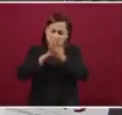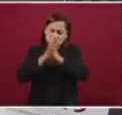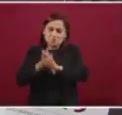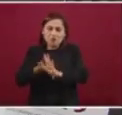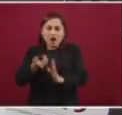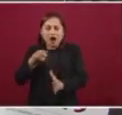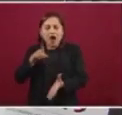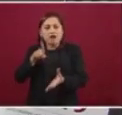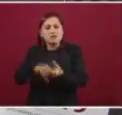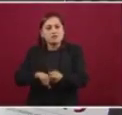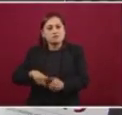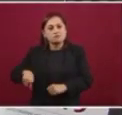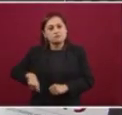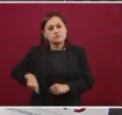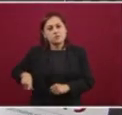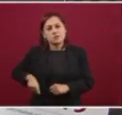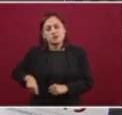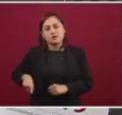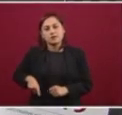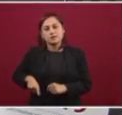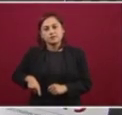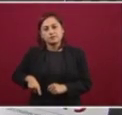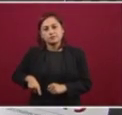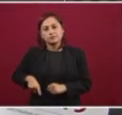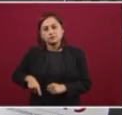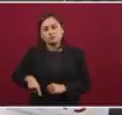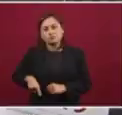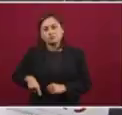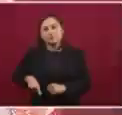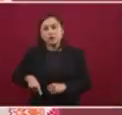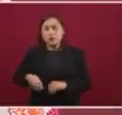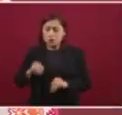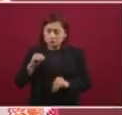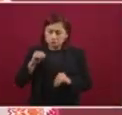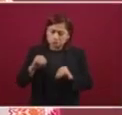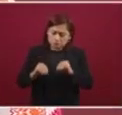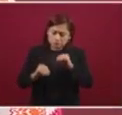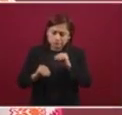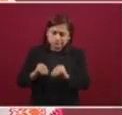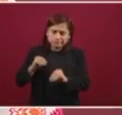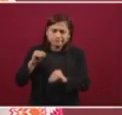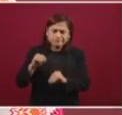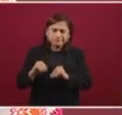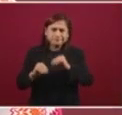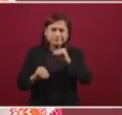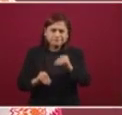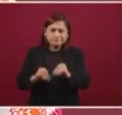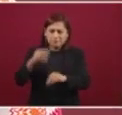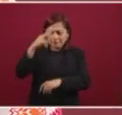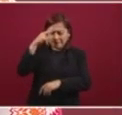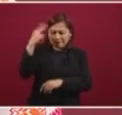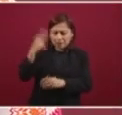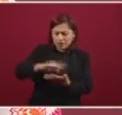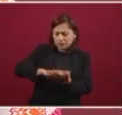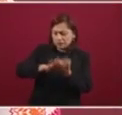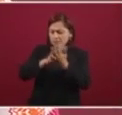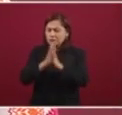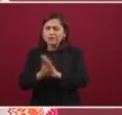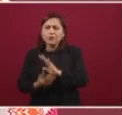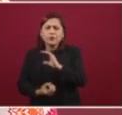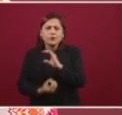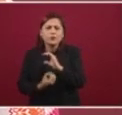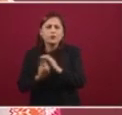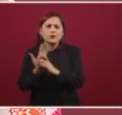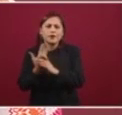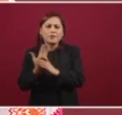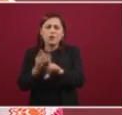pública. En esta tarea de construir un nuevo México en el que quepa una gran diversidad